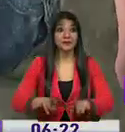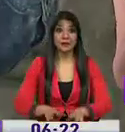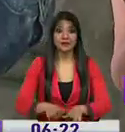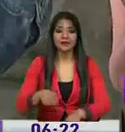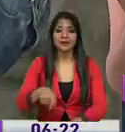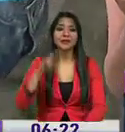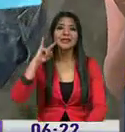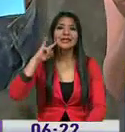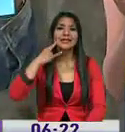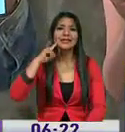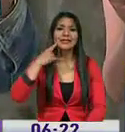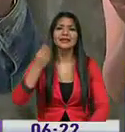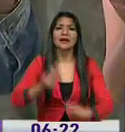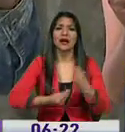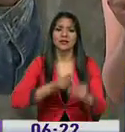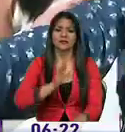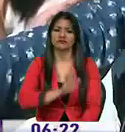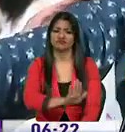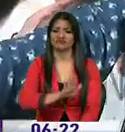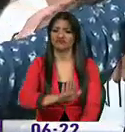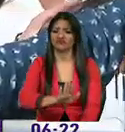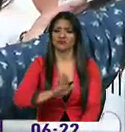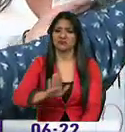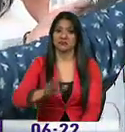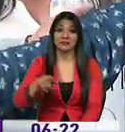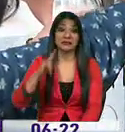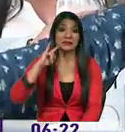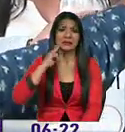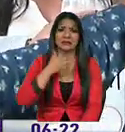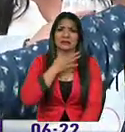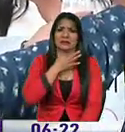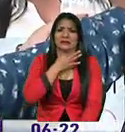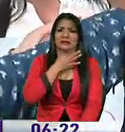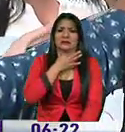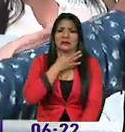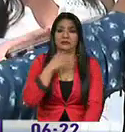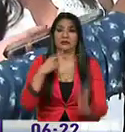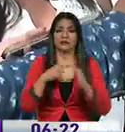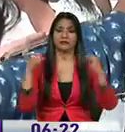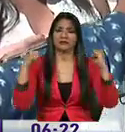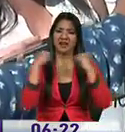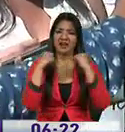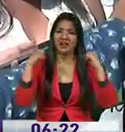menores sometidas con amenazas. Les hacía